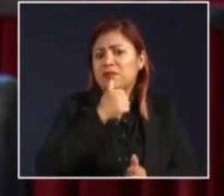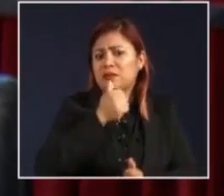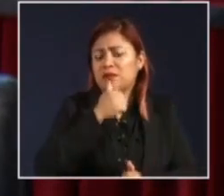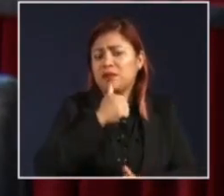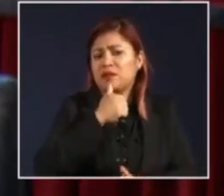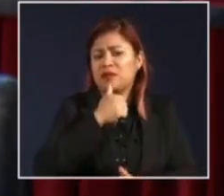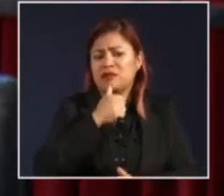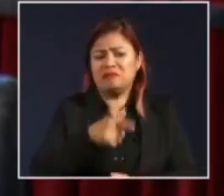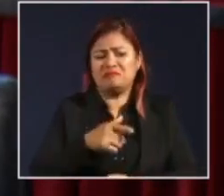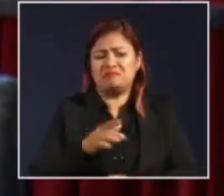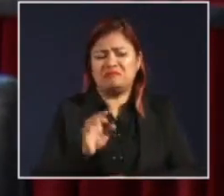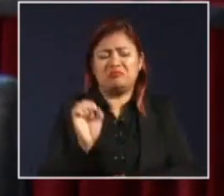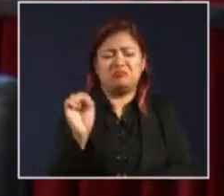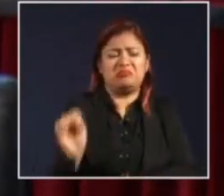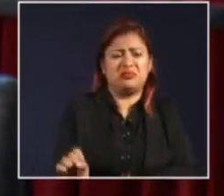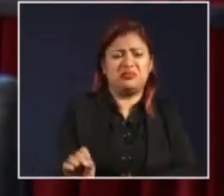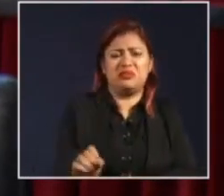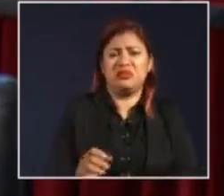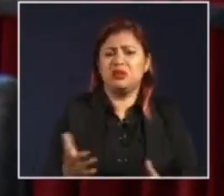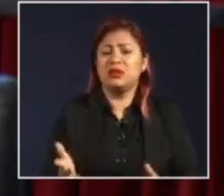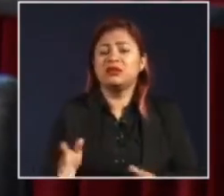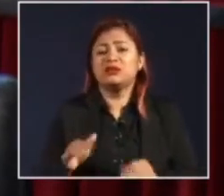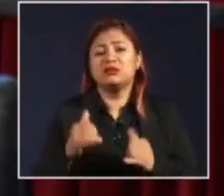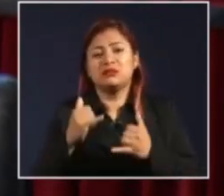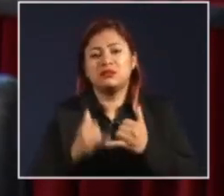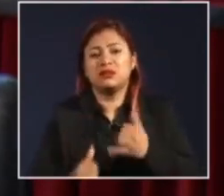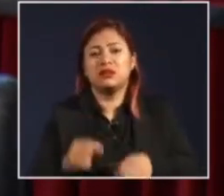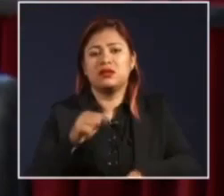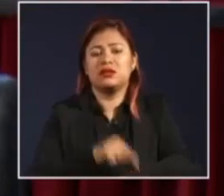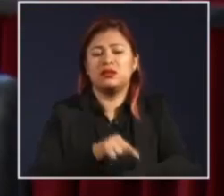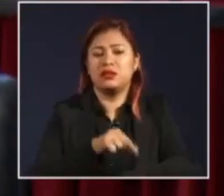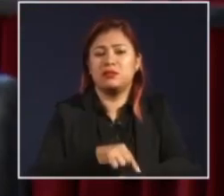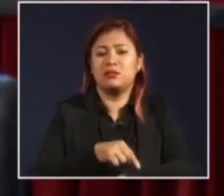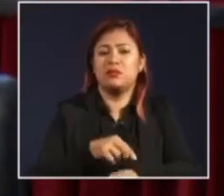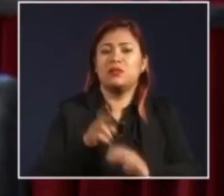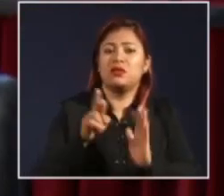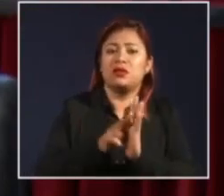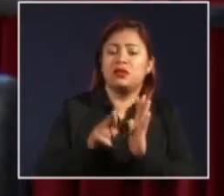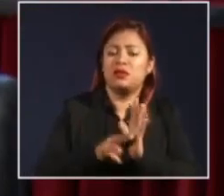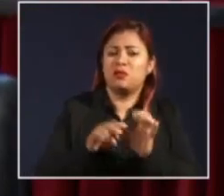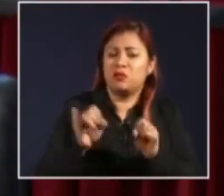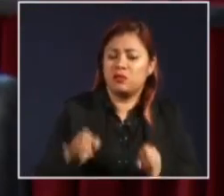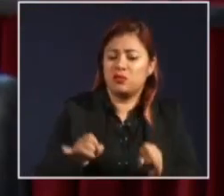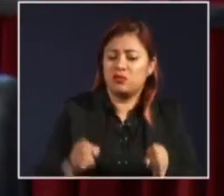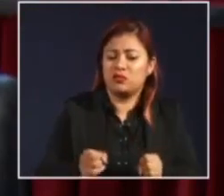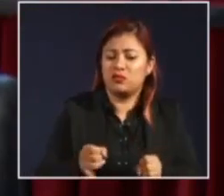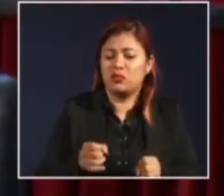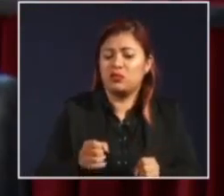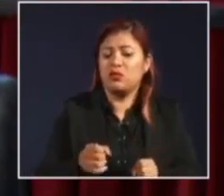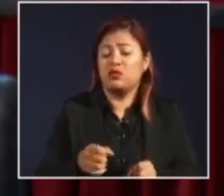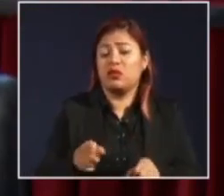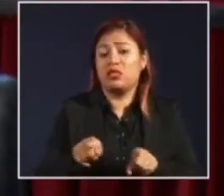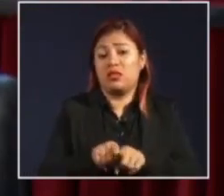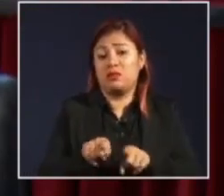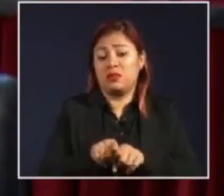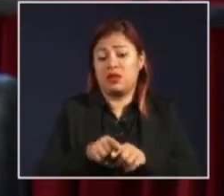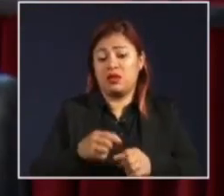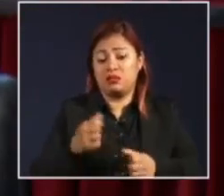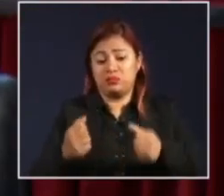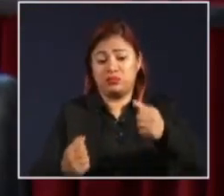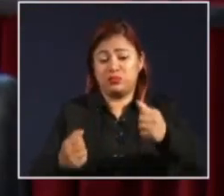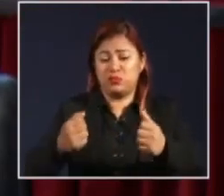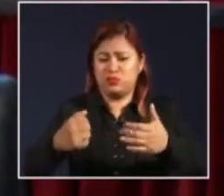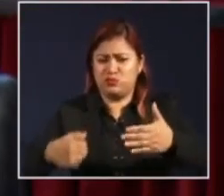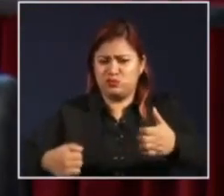la gana. Y ya es tiempo de que las reglas del juego, incluyendo los accidentes de tránsito, también